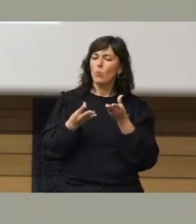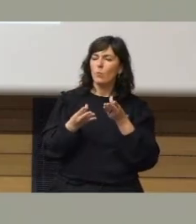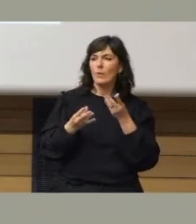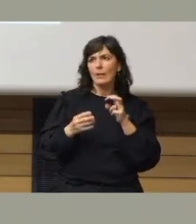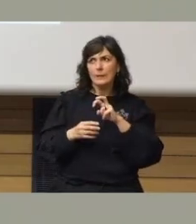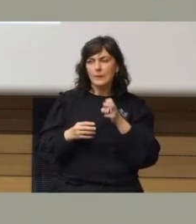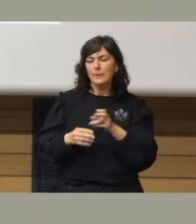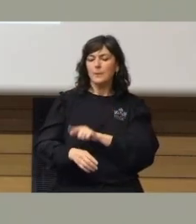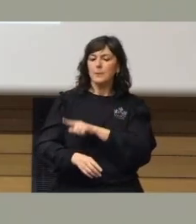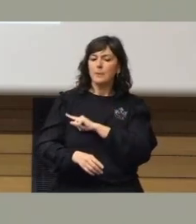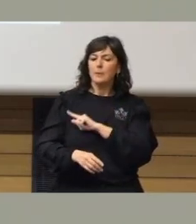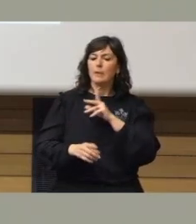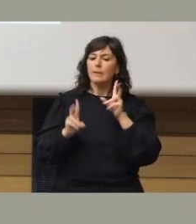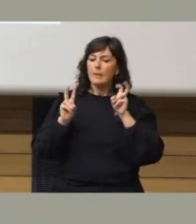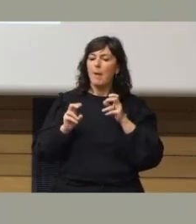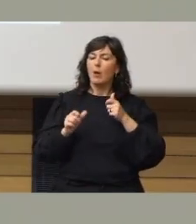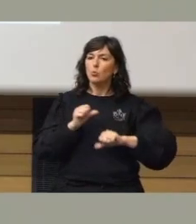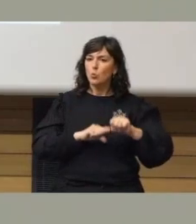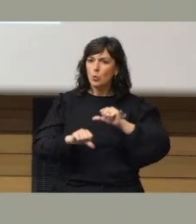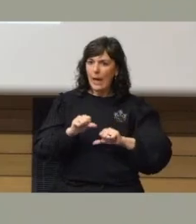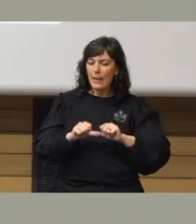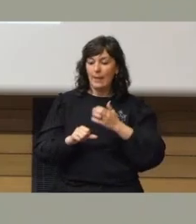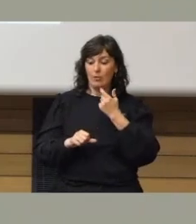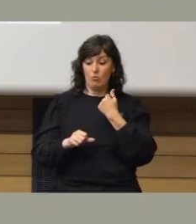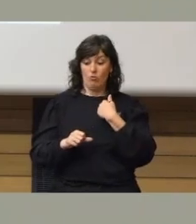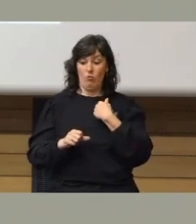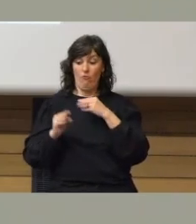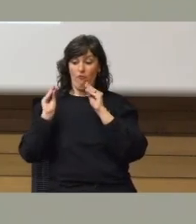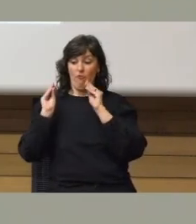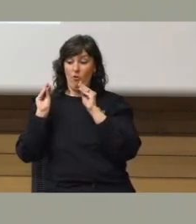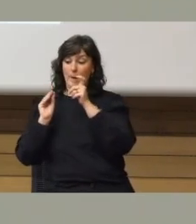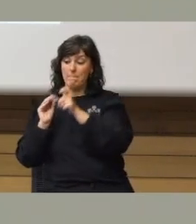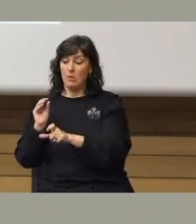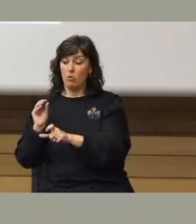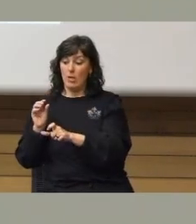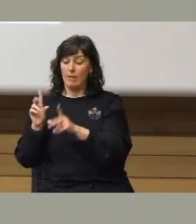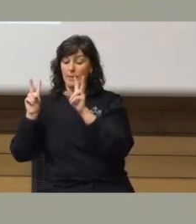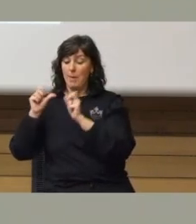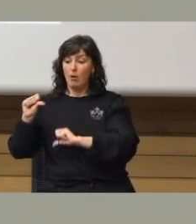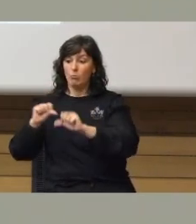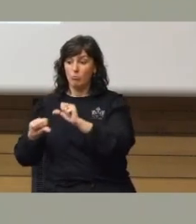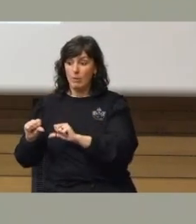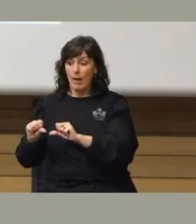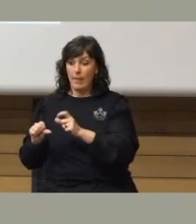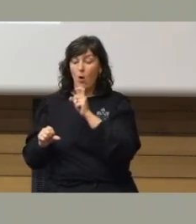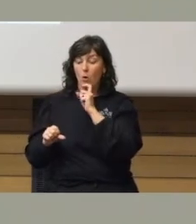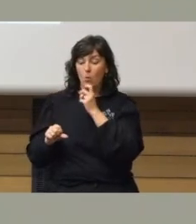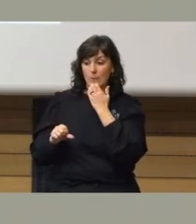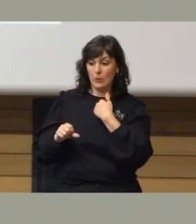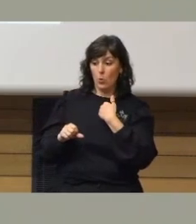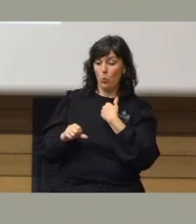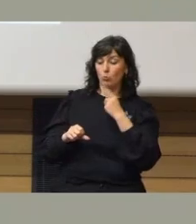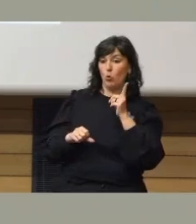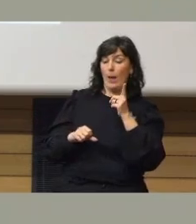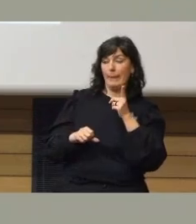una persona en sustancia si yo me sacas del éxtasis y ya no sé más? Si me dicen que es la mefedrona, me dicen que es del 12B, me dicen que